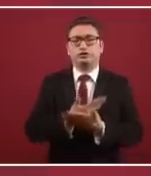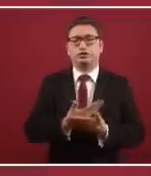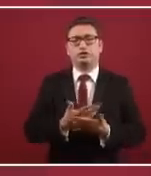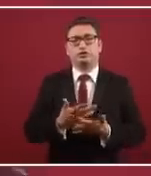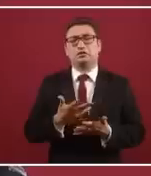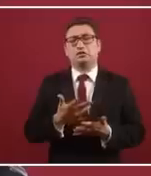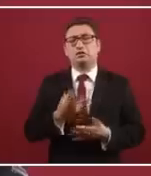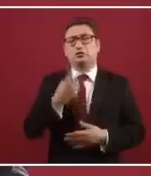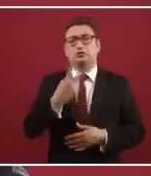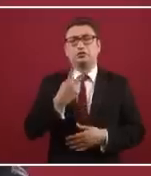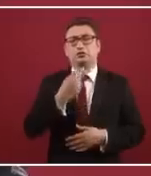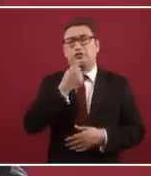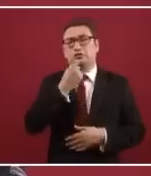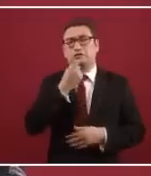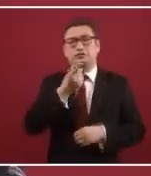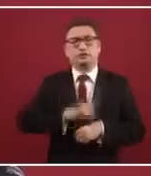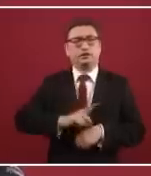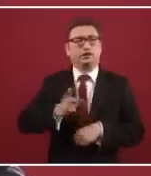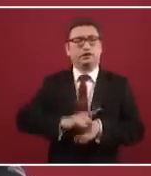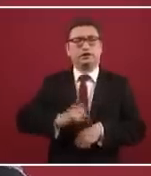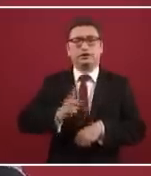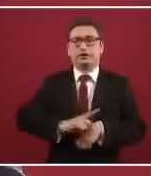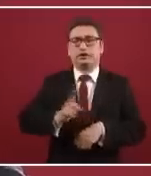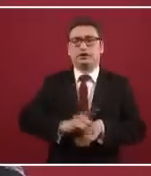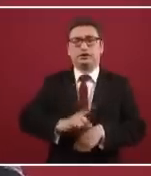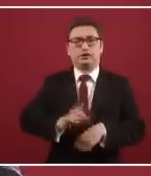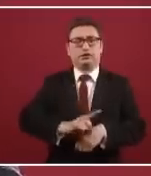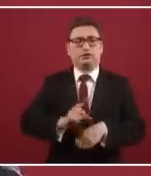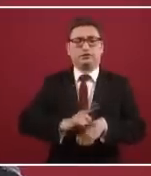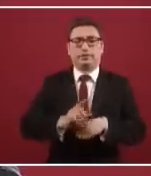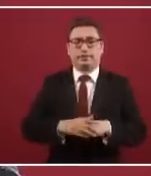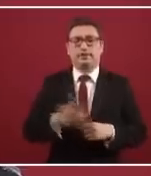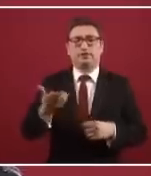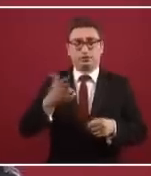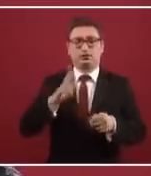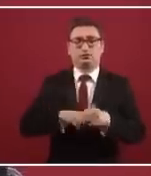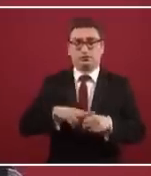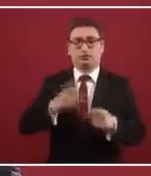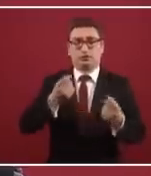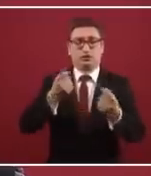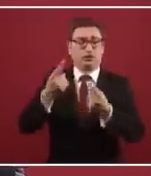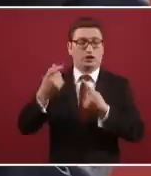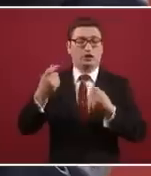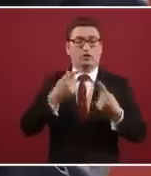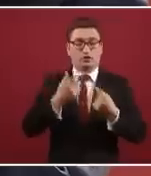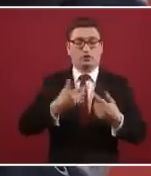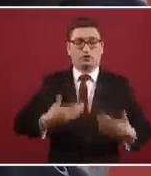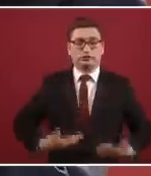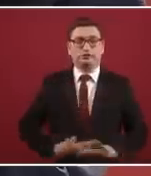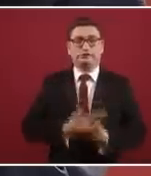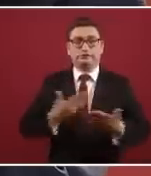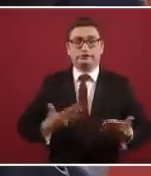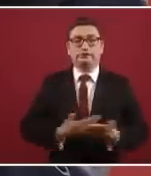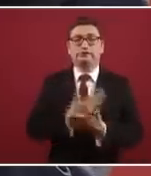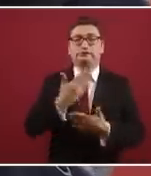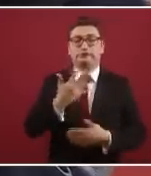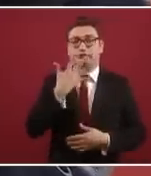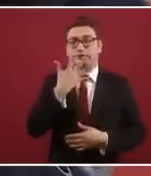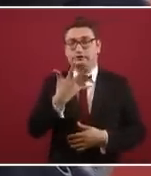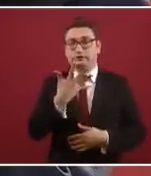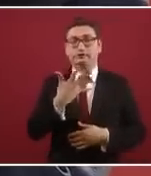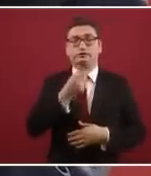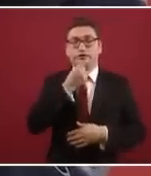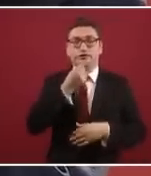mínimo 2 niños diarios. Hay hospitales en donde nacen hasta 5 o 6